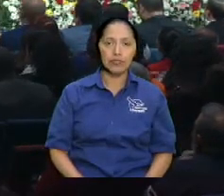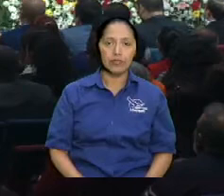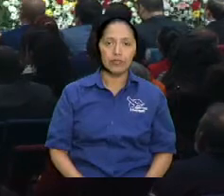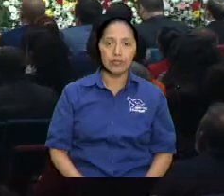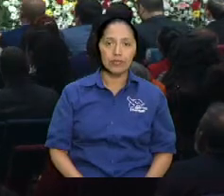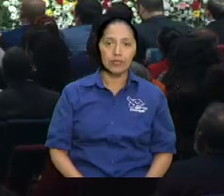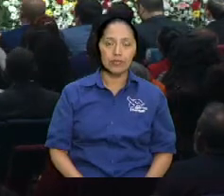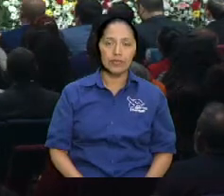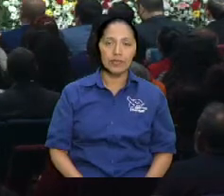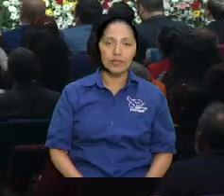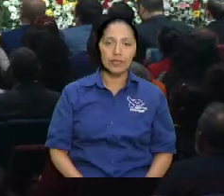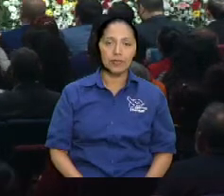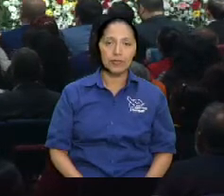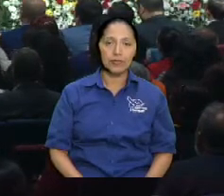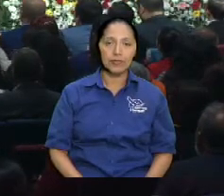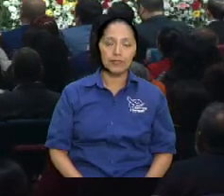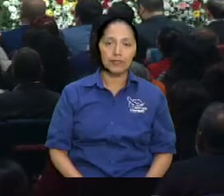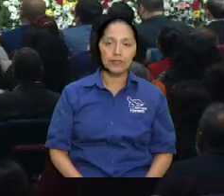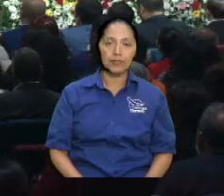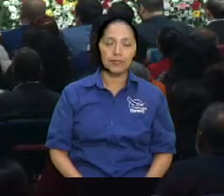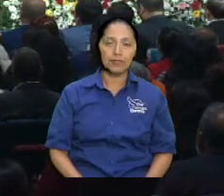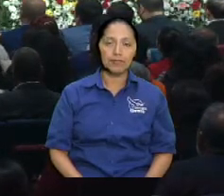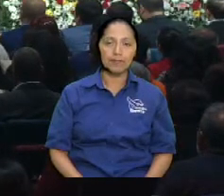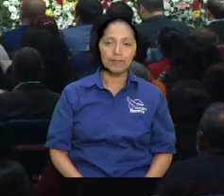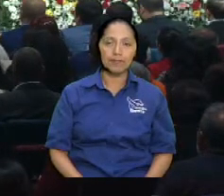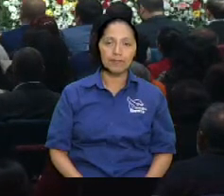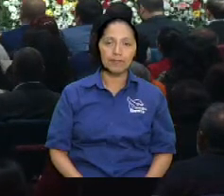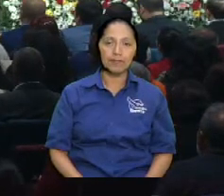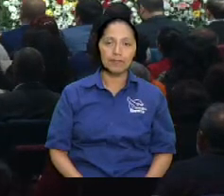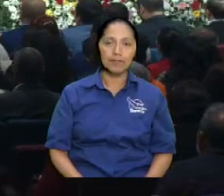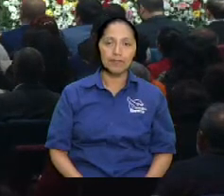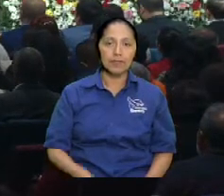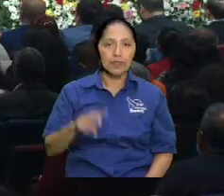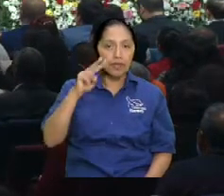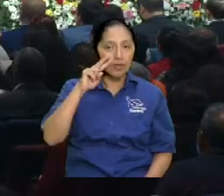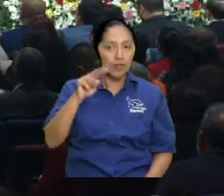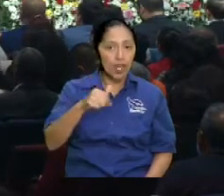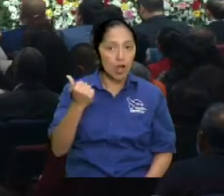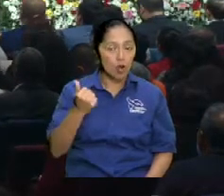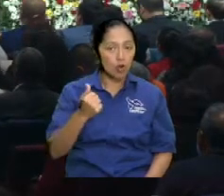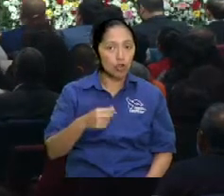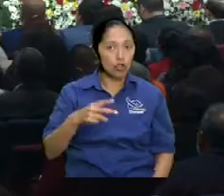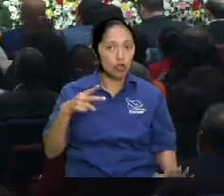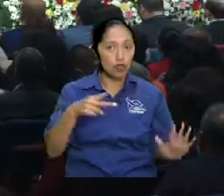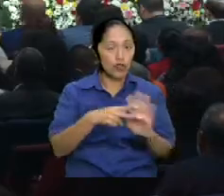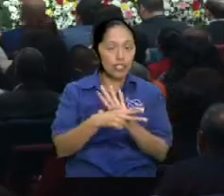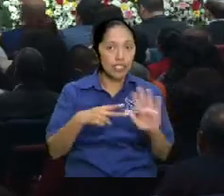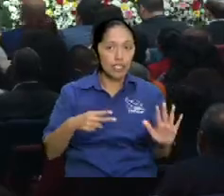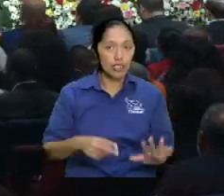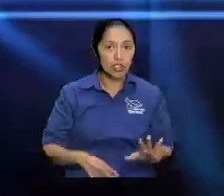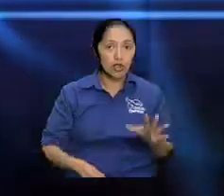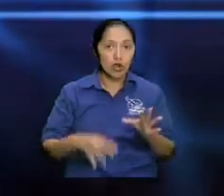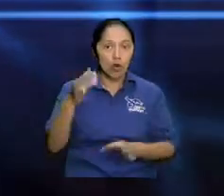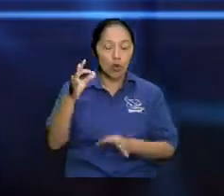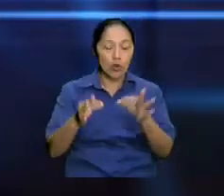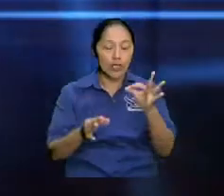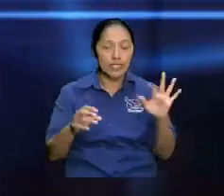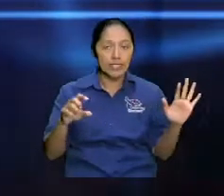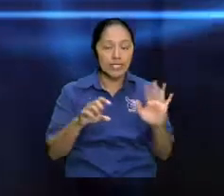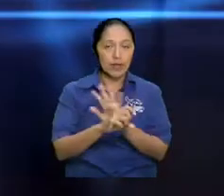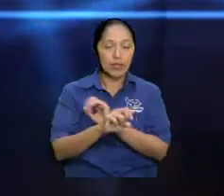bueno, sigamos. Mire, este es tremendo. Jueces capítulo 7, versículo